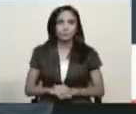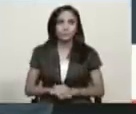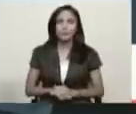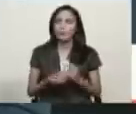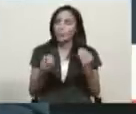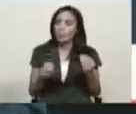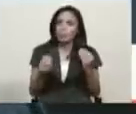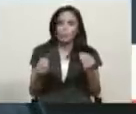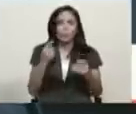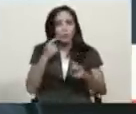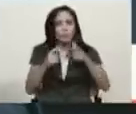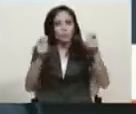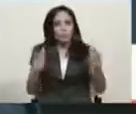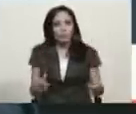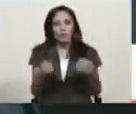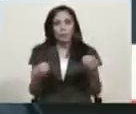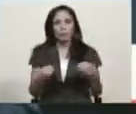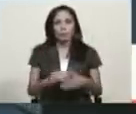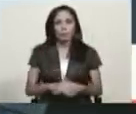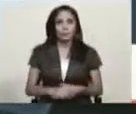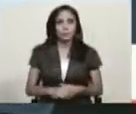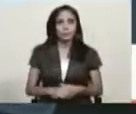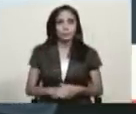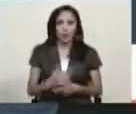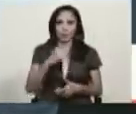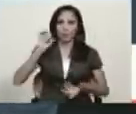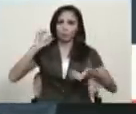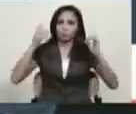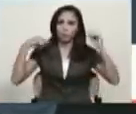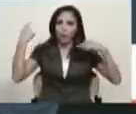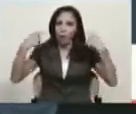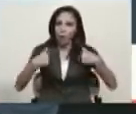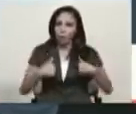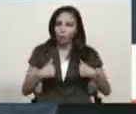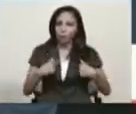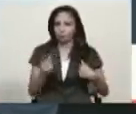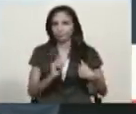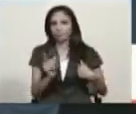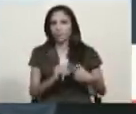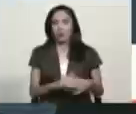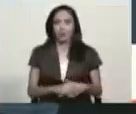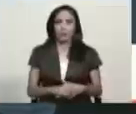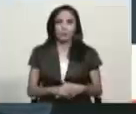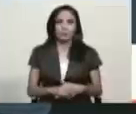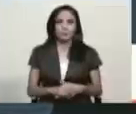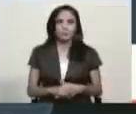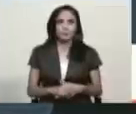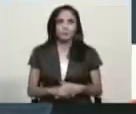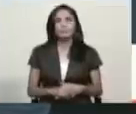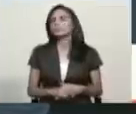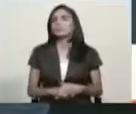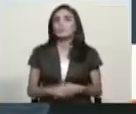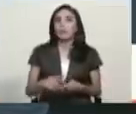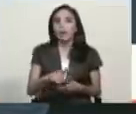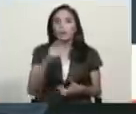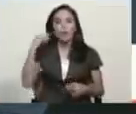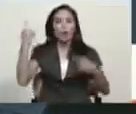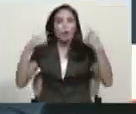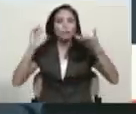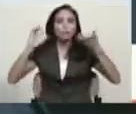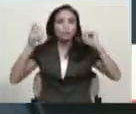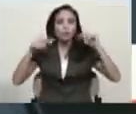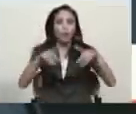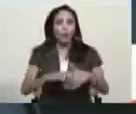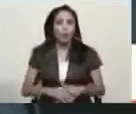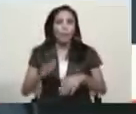Miles, sí. No, no me volví loco, no vayan a creer que me volví loco. Quizás un poco de locura, producto de la pasión